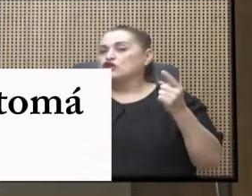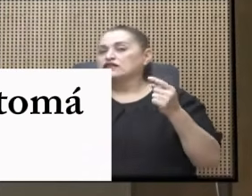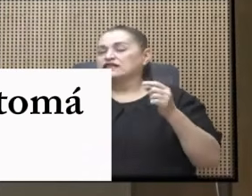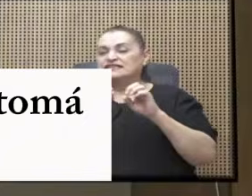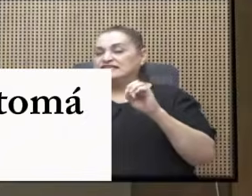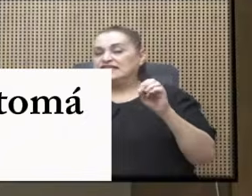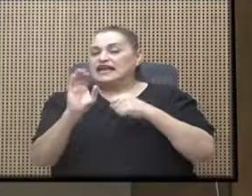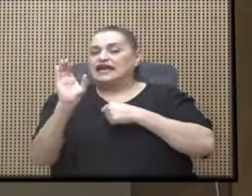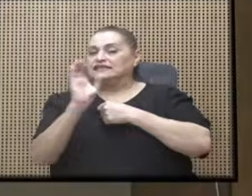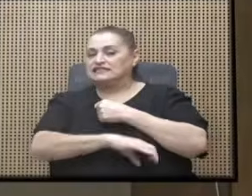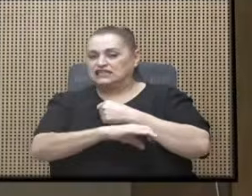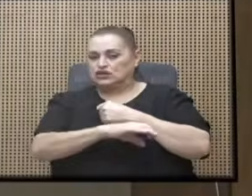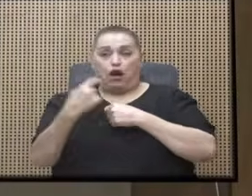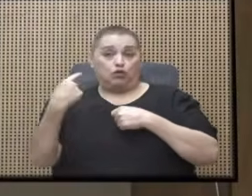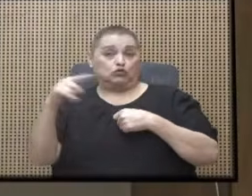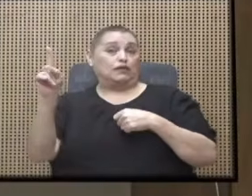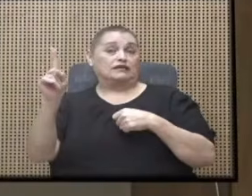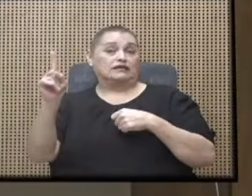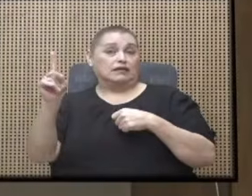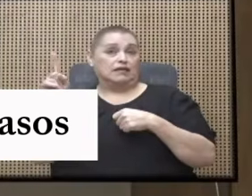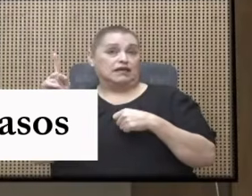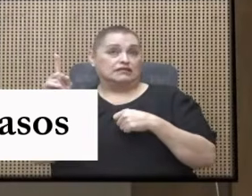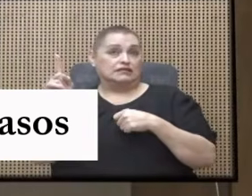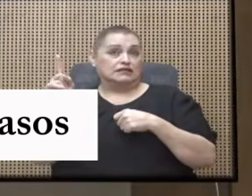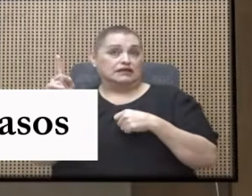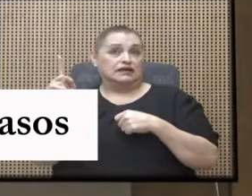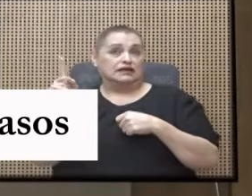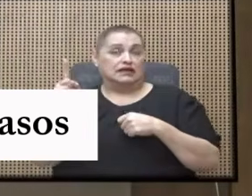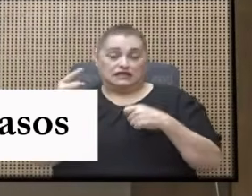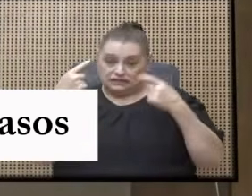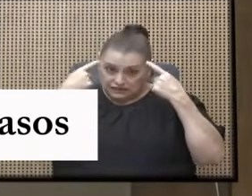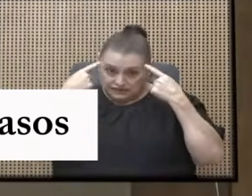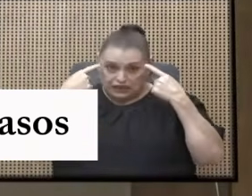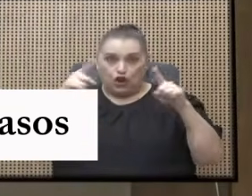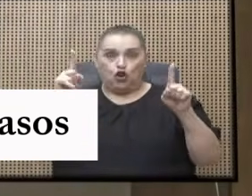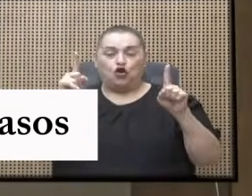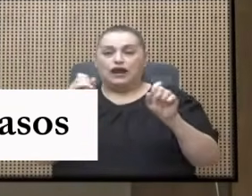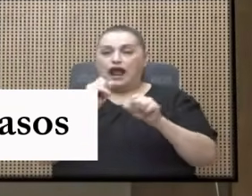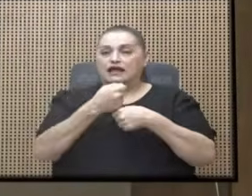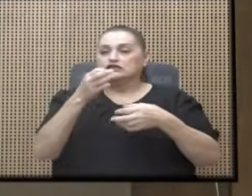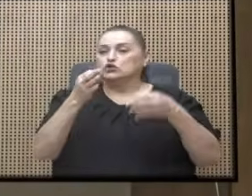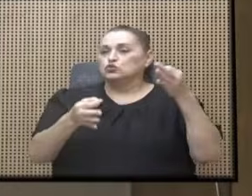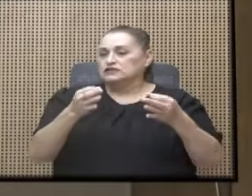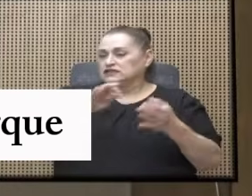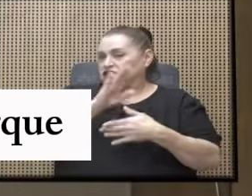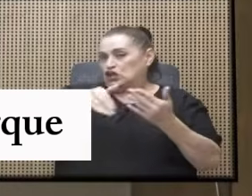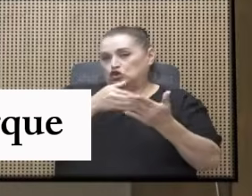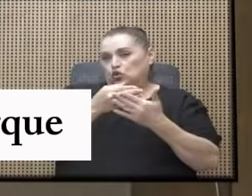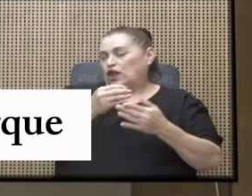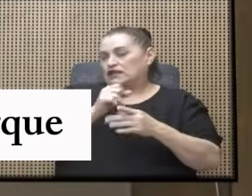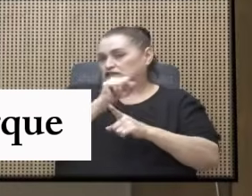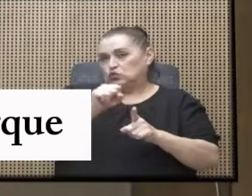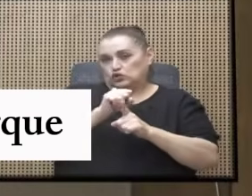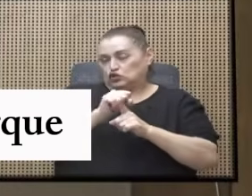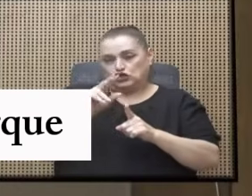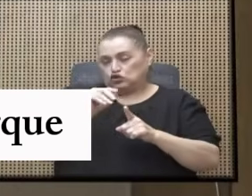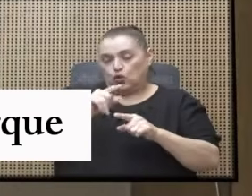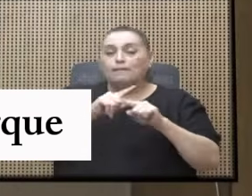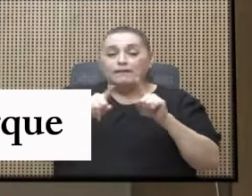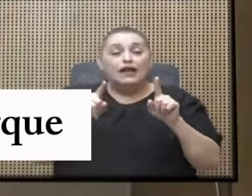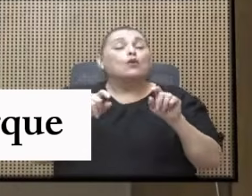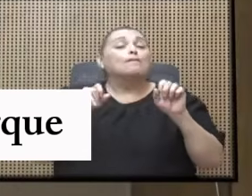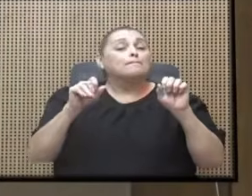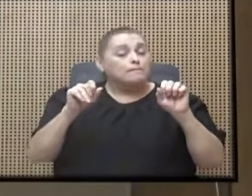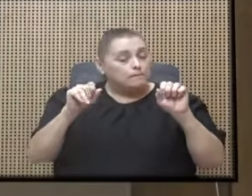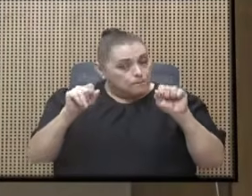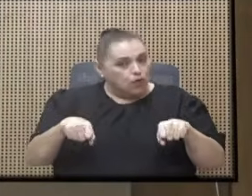es que automáticamente se va a lograr hacer justicia en todos los casos, pero permite combatir la